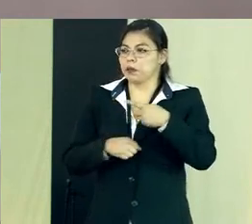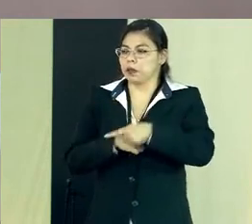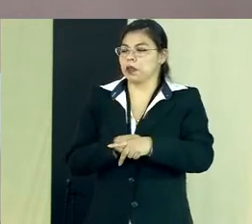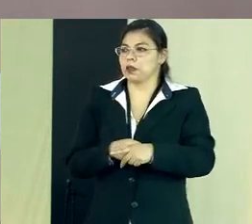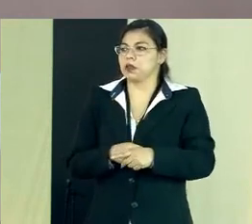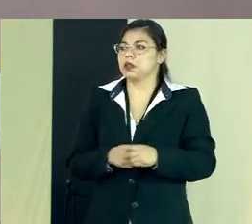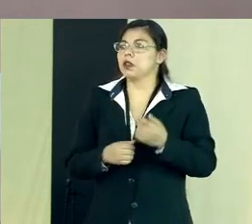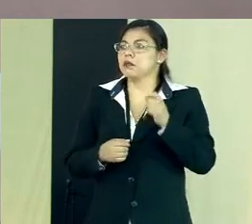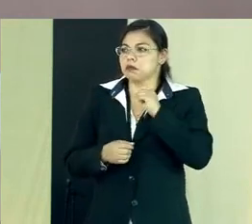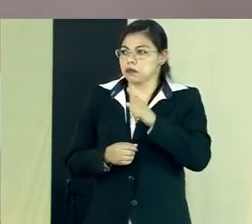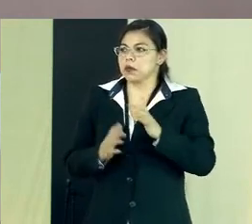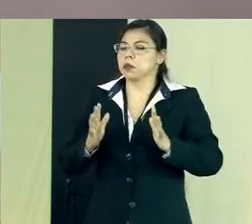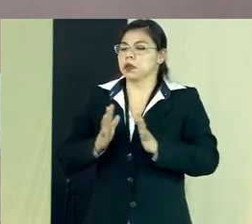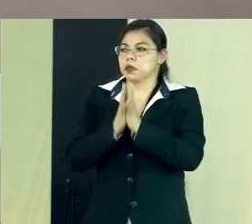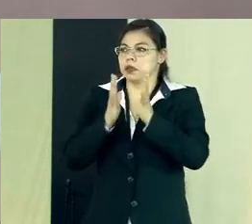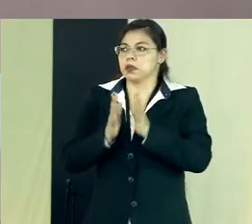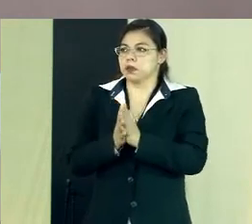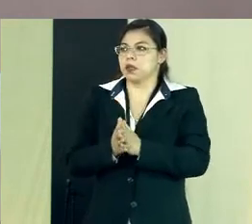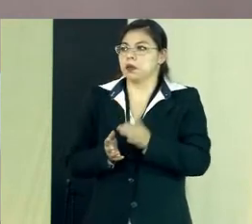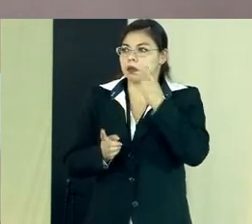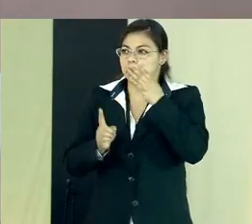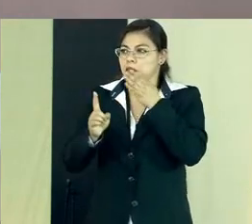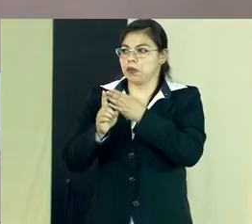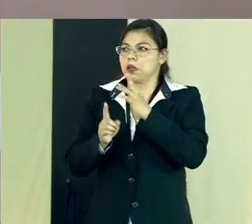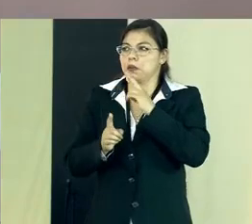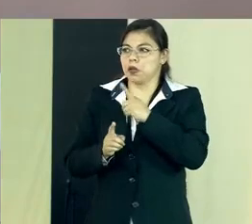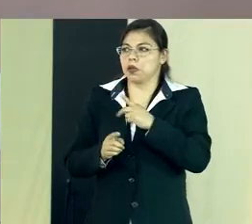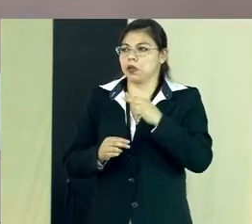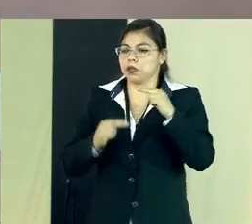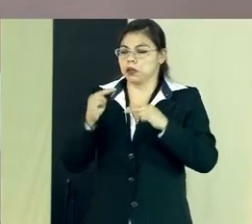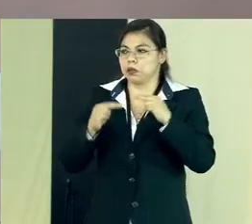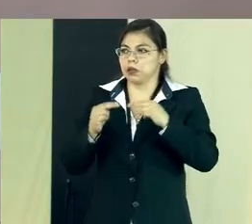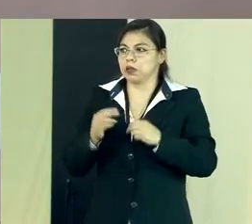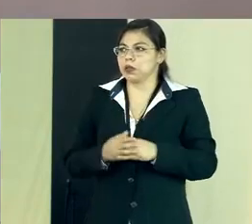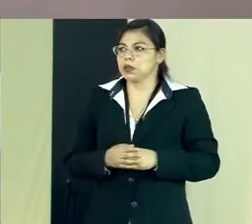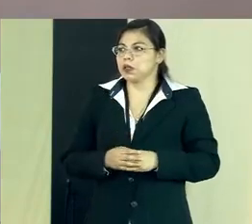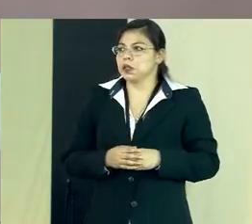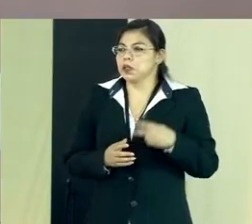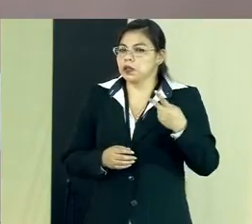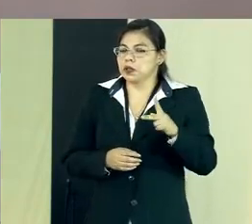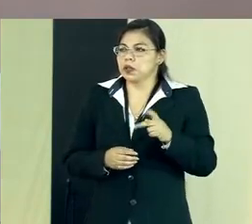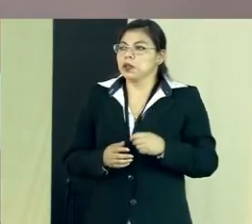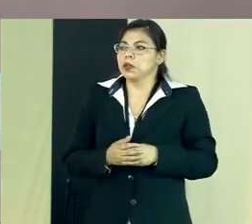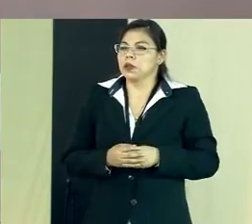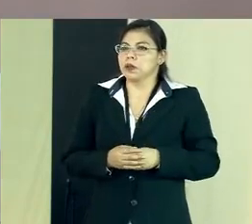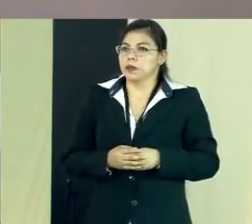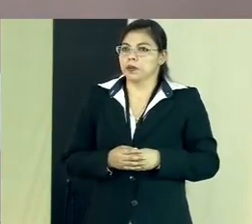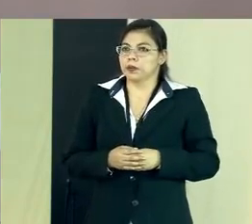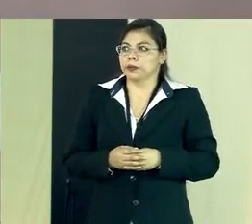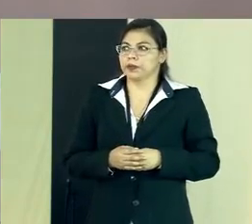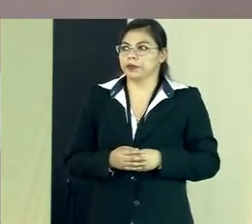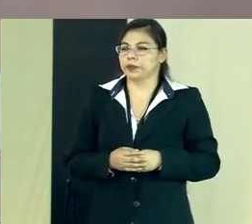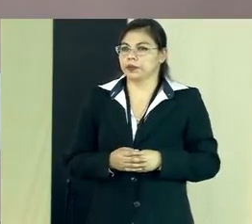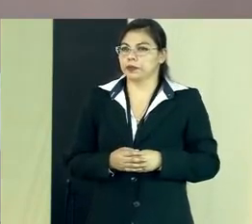participan en la mejora de las condiciones para ellos la de intervención médica es